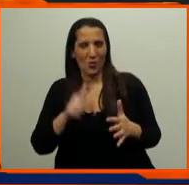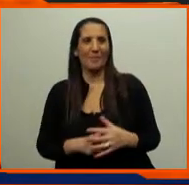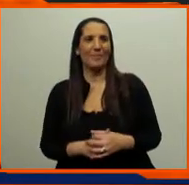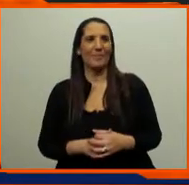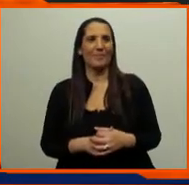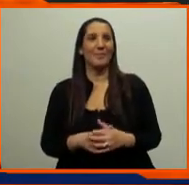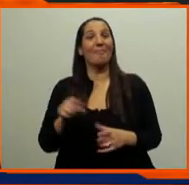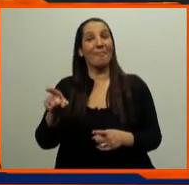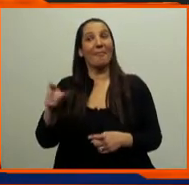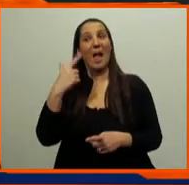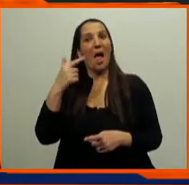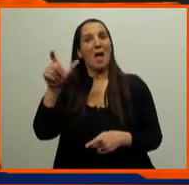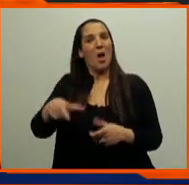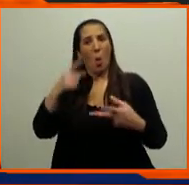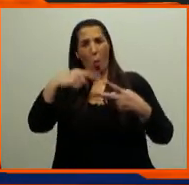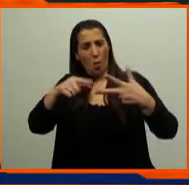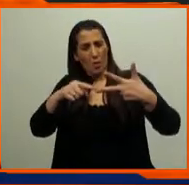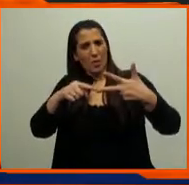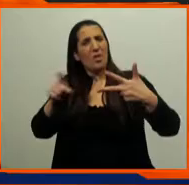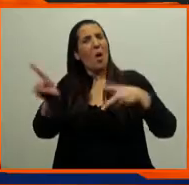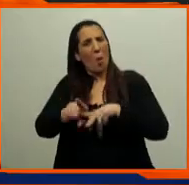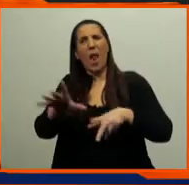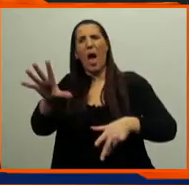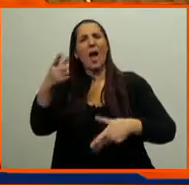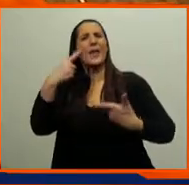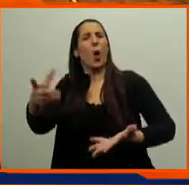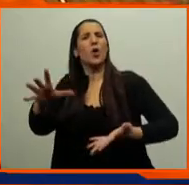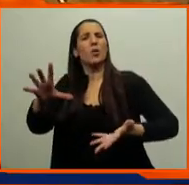un reconocimiento por su trayectoria